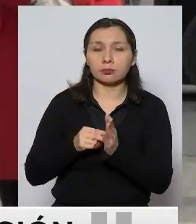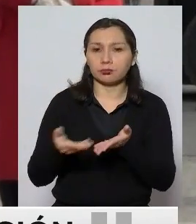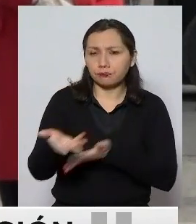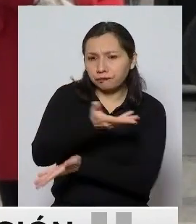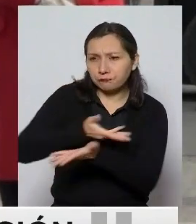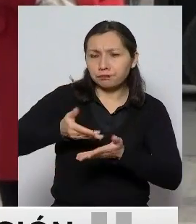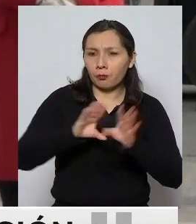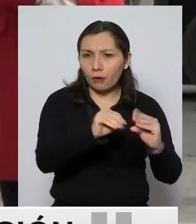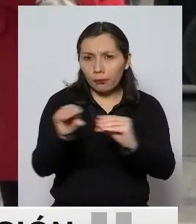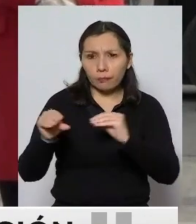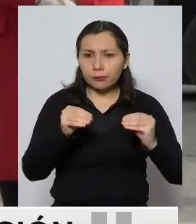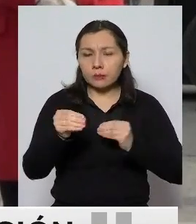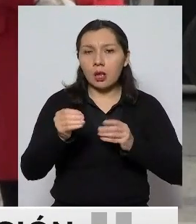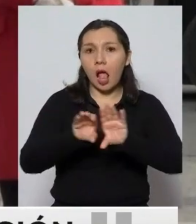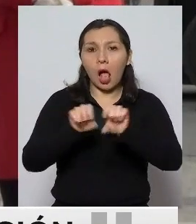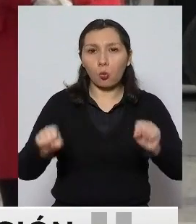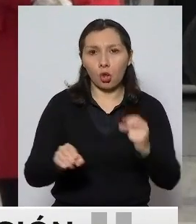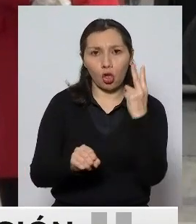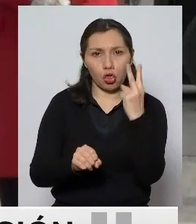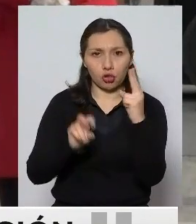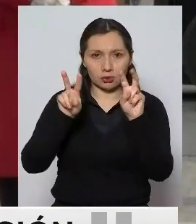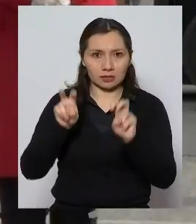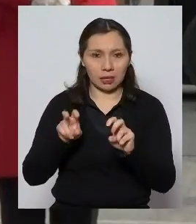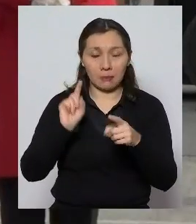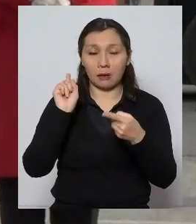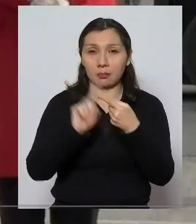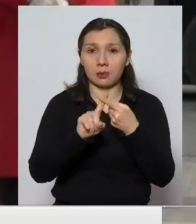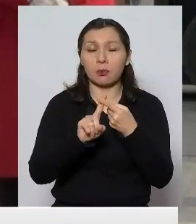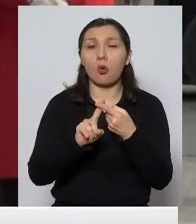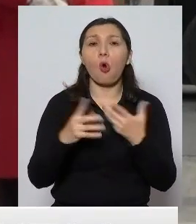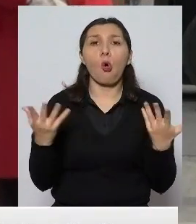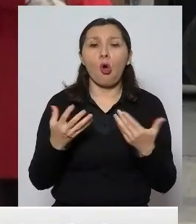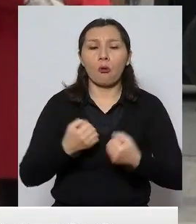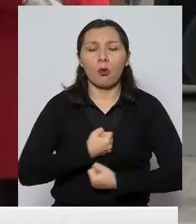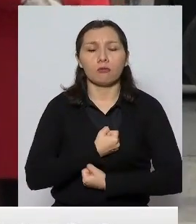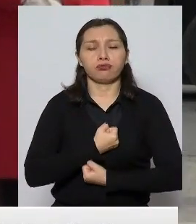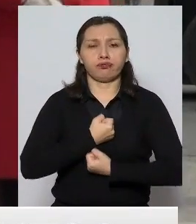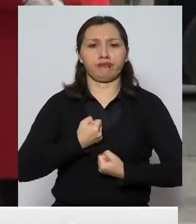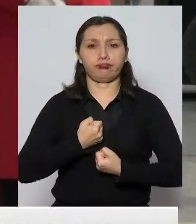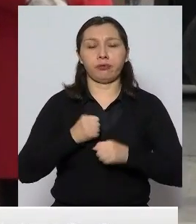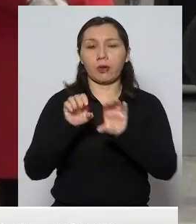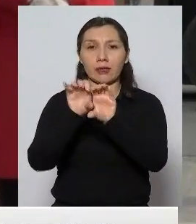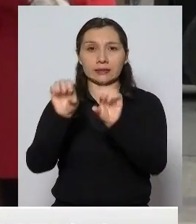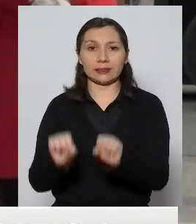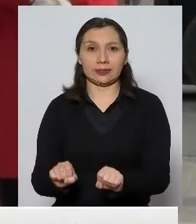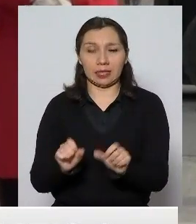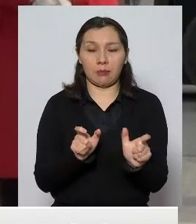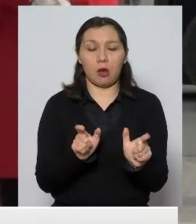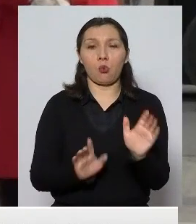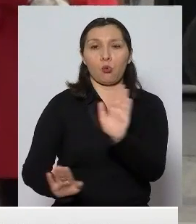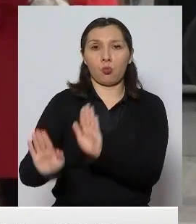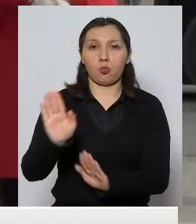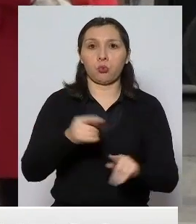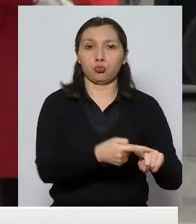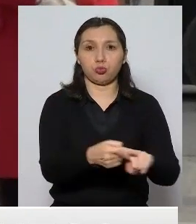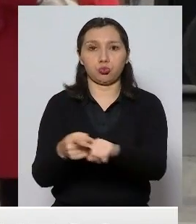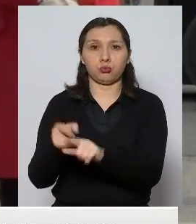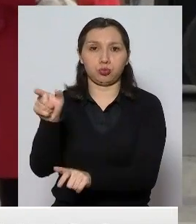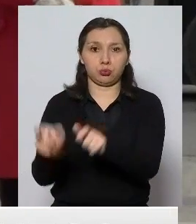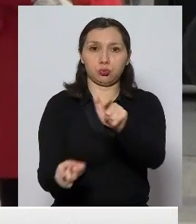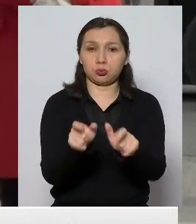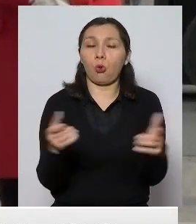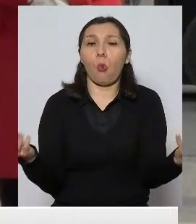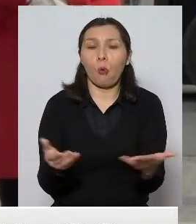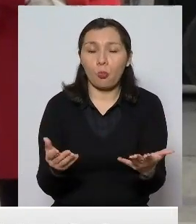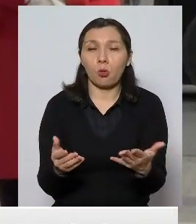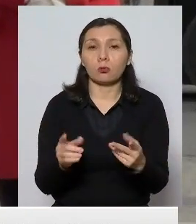a un acuerdo en 2 frentes. Primero, cómo fortalecer nuestro sistema de protección social